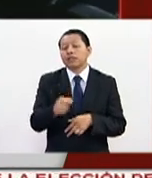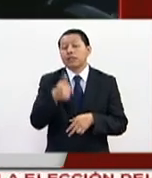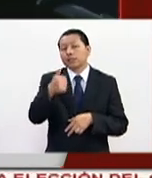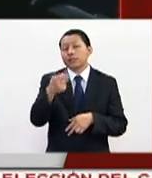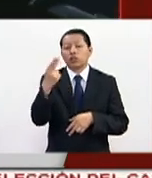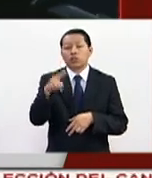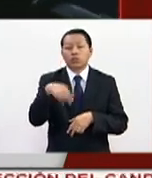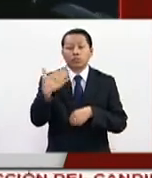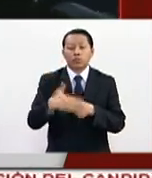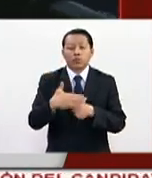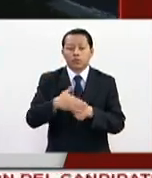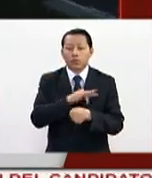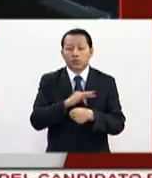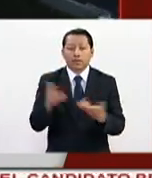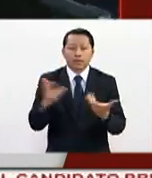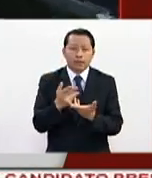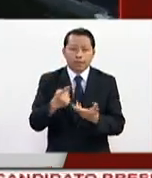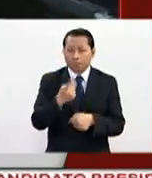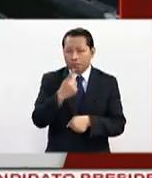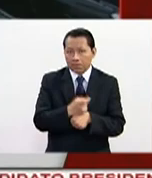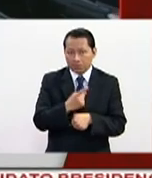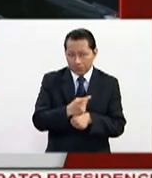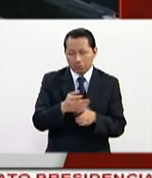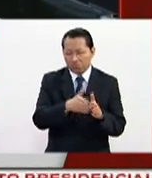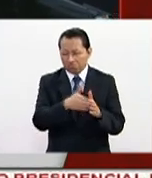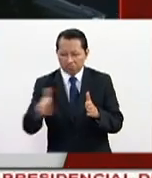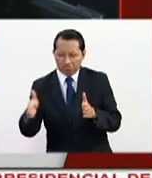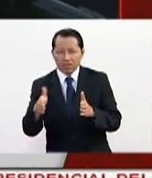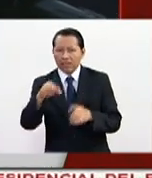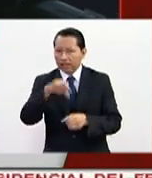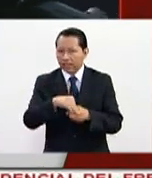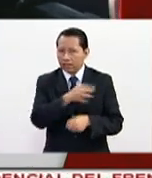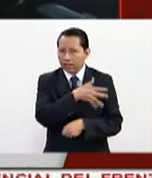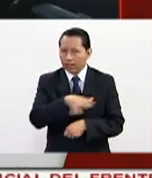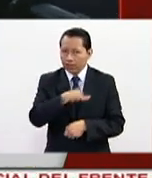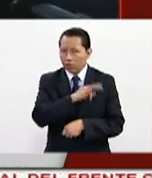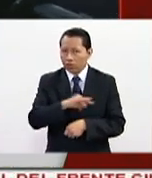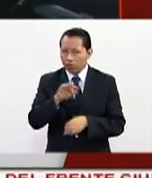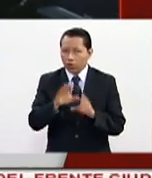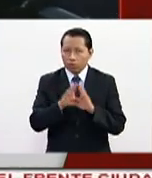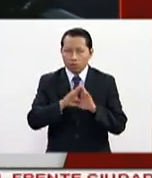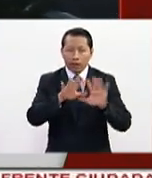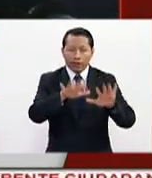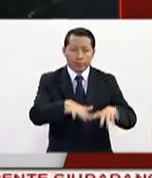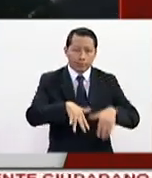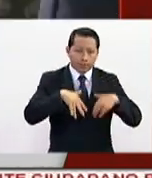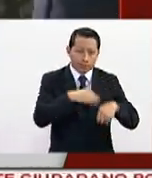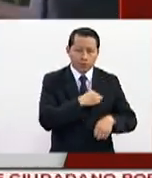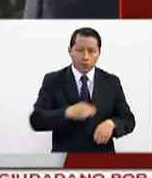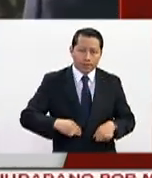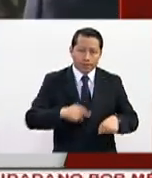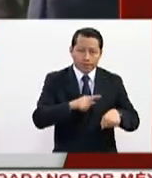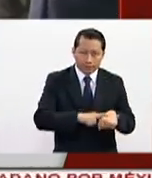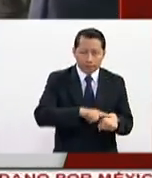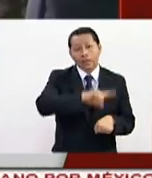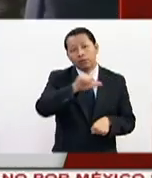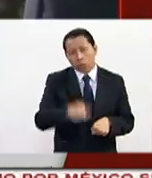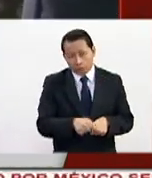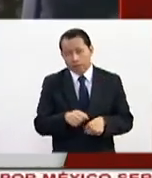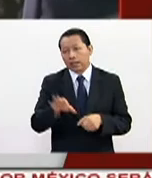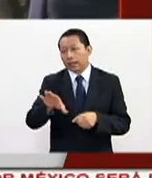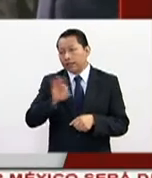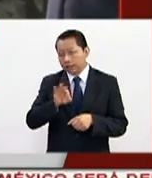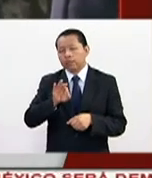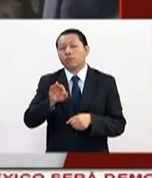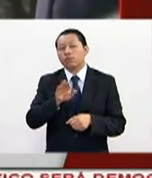de noviembre próximo se llevará a cabo la primera etapa de las elecciones generales para decidir las asambleas municipales, que a su vez elegirán a la Asamblea Nacional